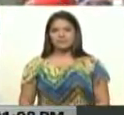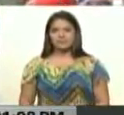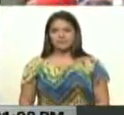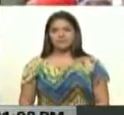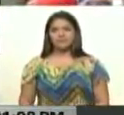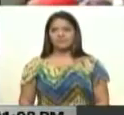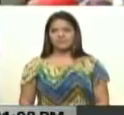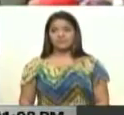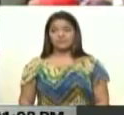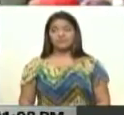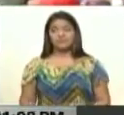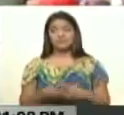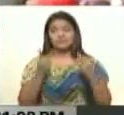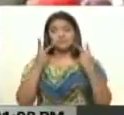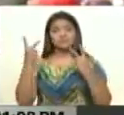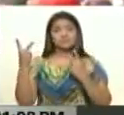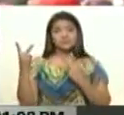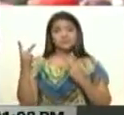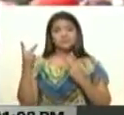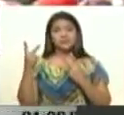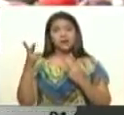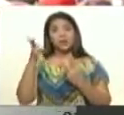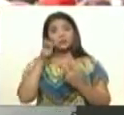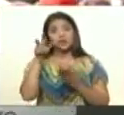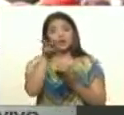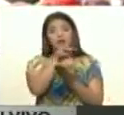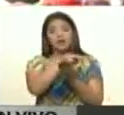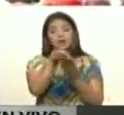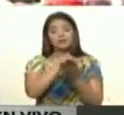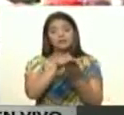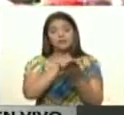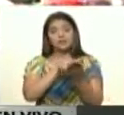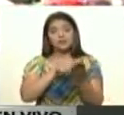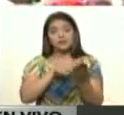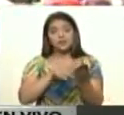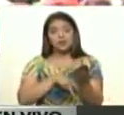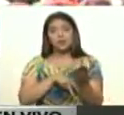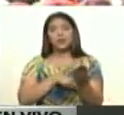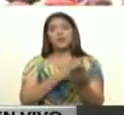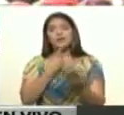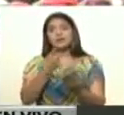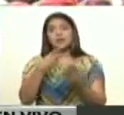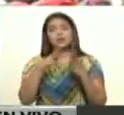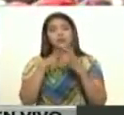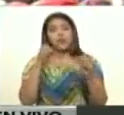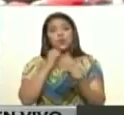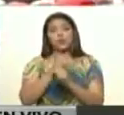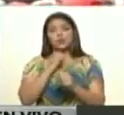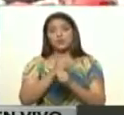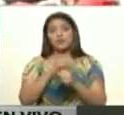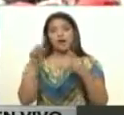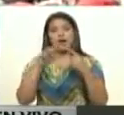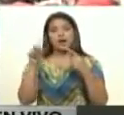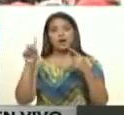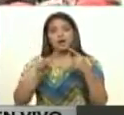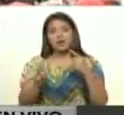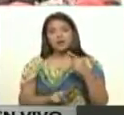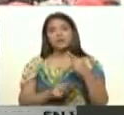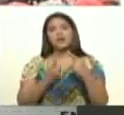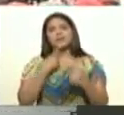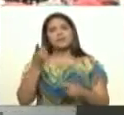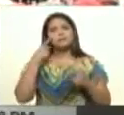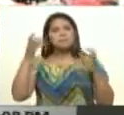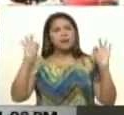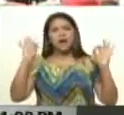Bien, amigos de Venezolana de Televisión, escuchaban a ustedes este manifiesto de los trabajadores del sector eléctrico que se declaran en